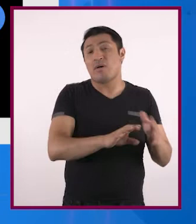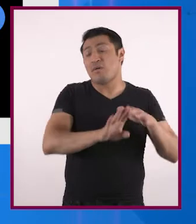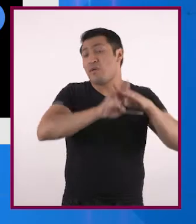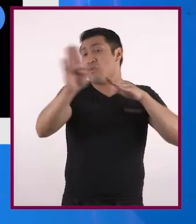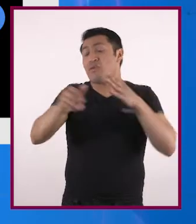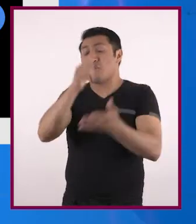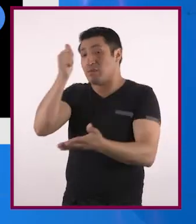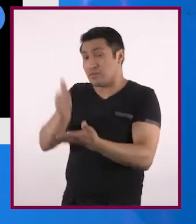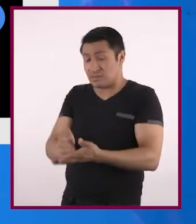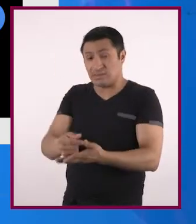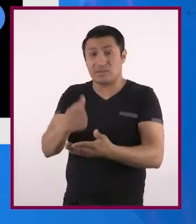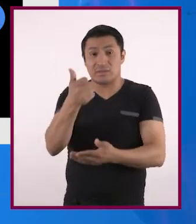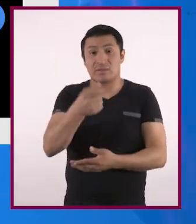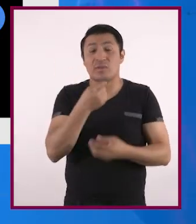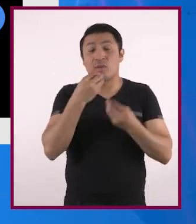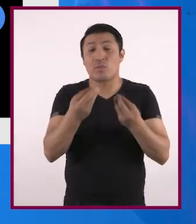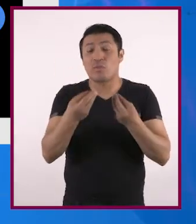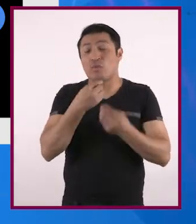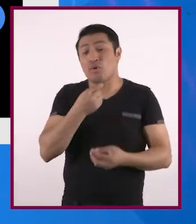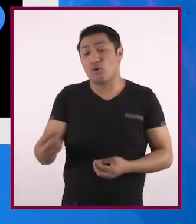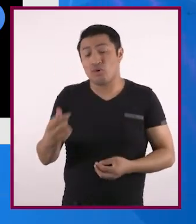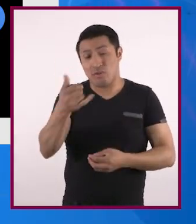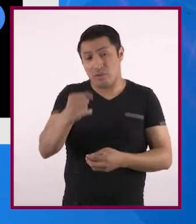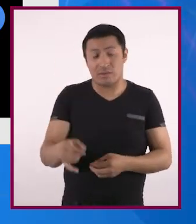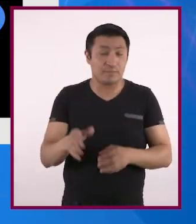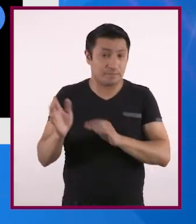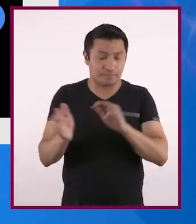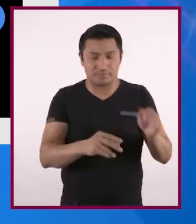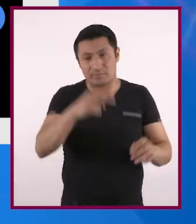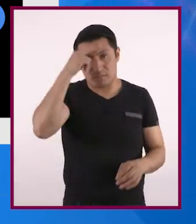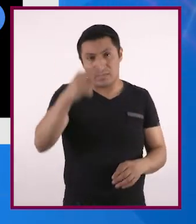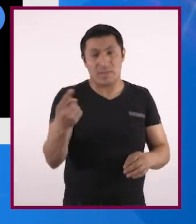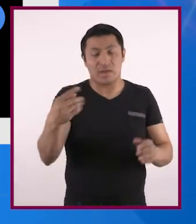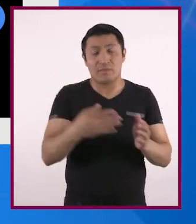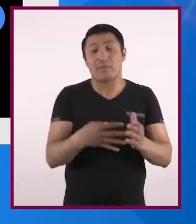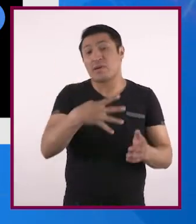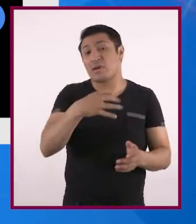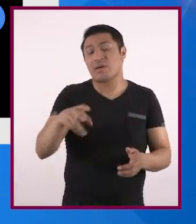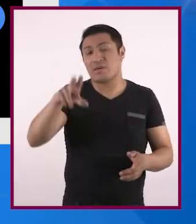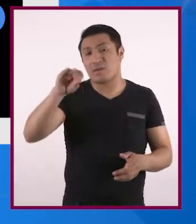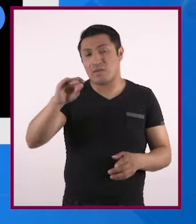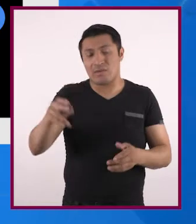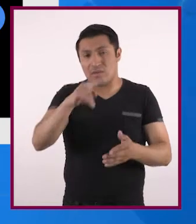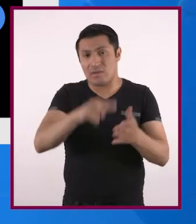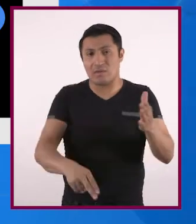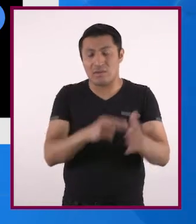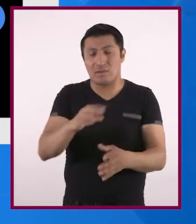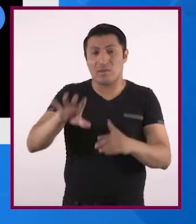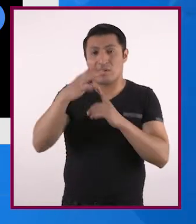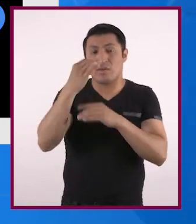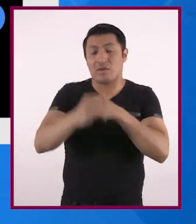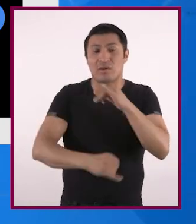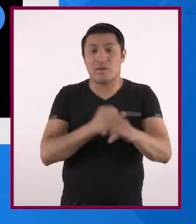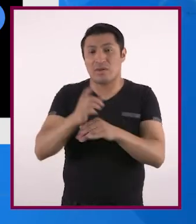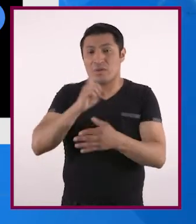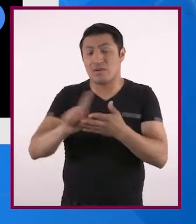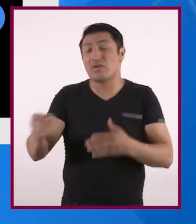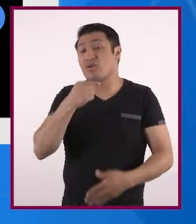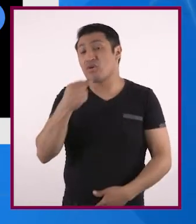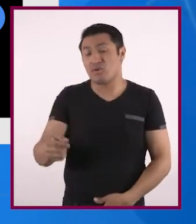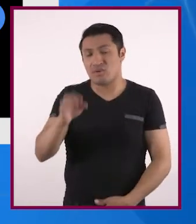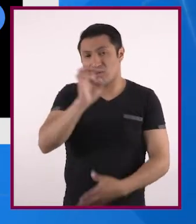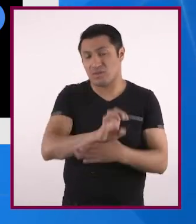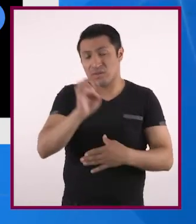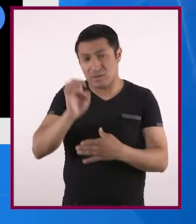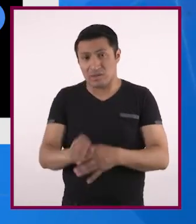esta situación. Y segunda, México en los 90 firmó la Convención Internacional por los Derechos del Niño. Entonces también los organismos